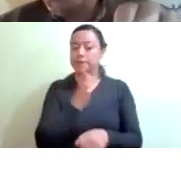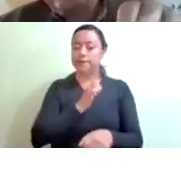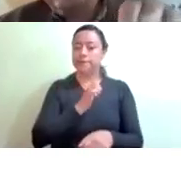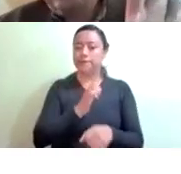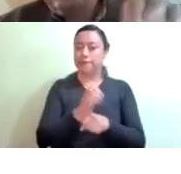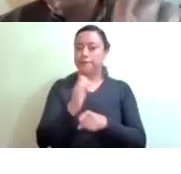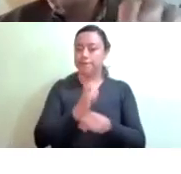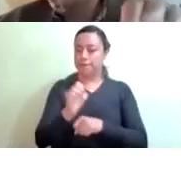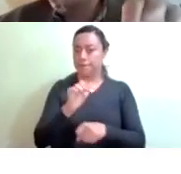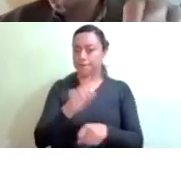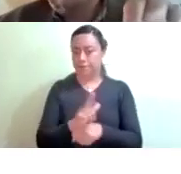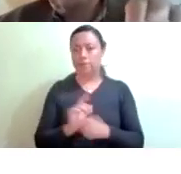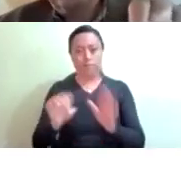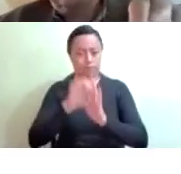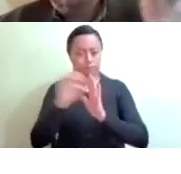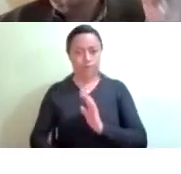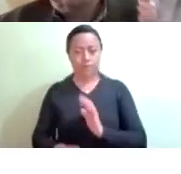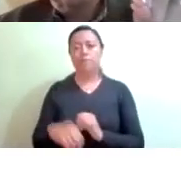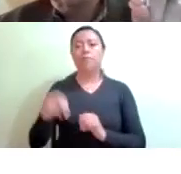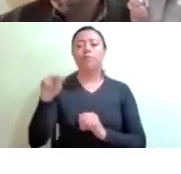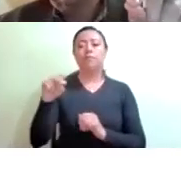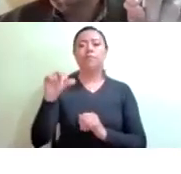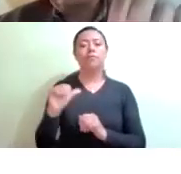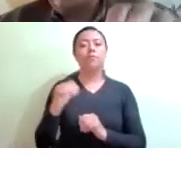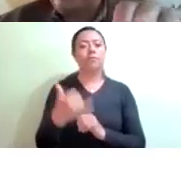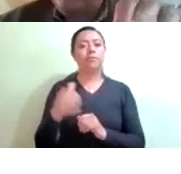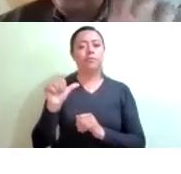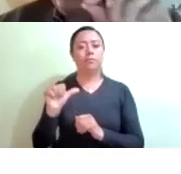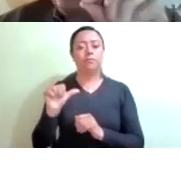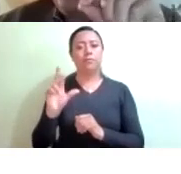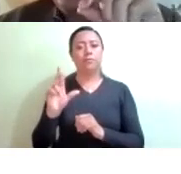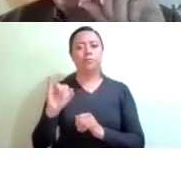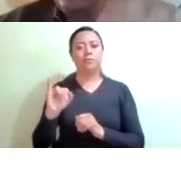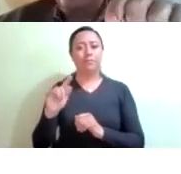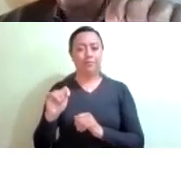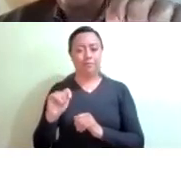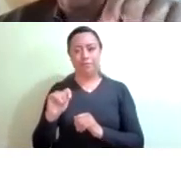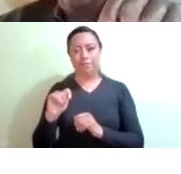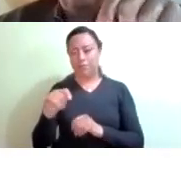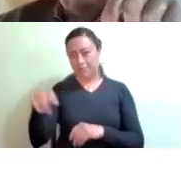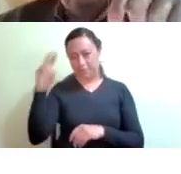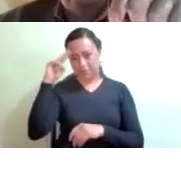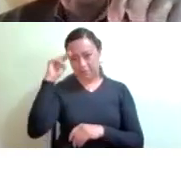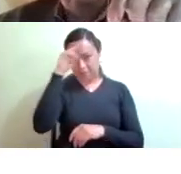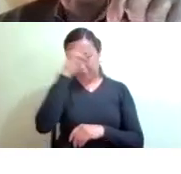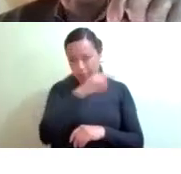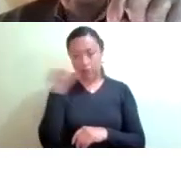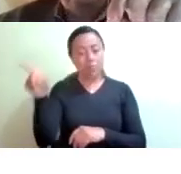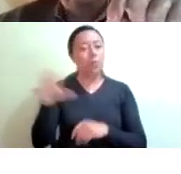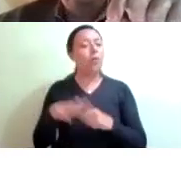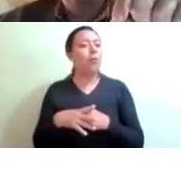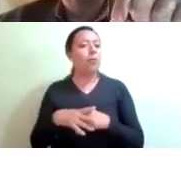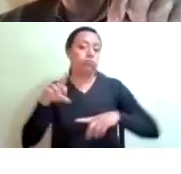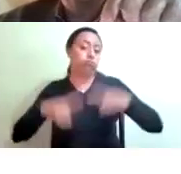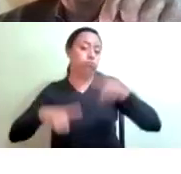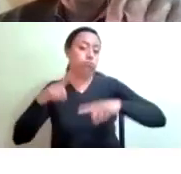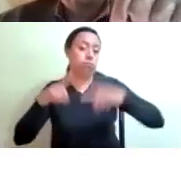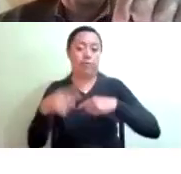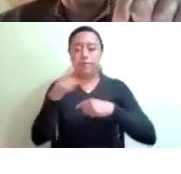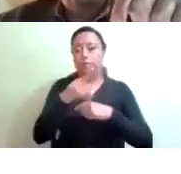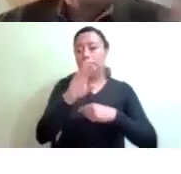ejemplo en Nayarit, así funciona también, la policía estatal depende del fiscal del estado. Y